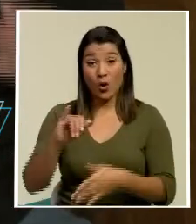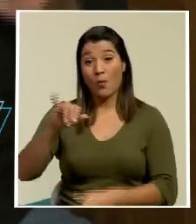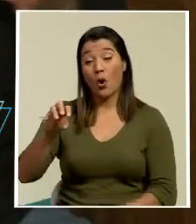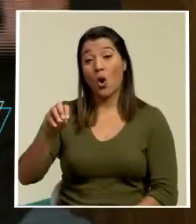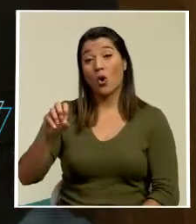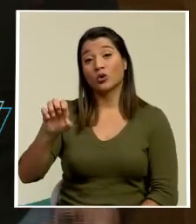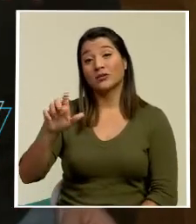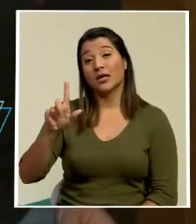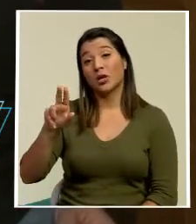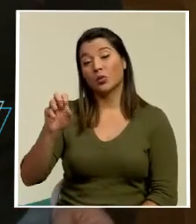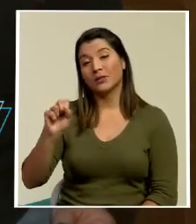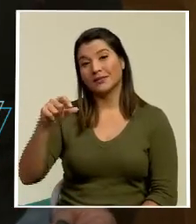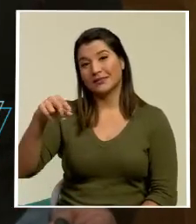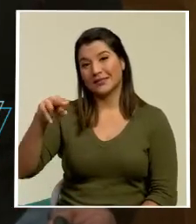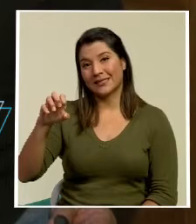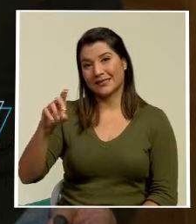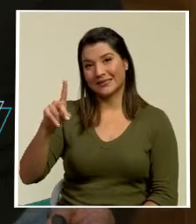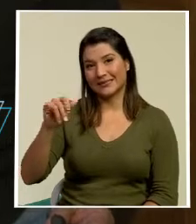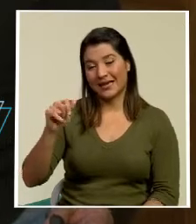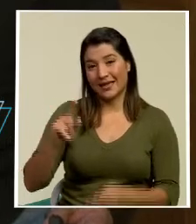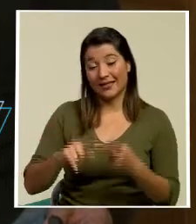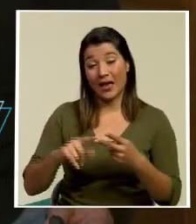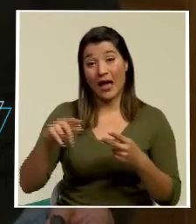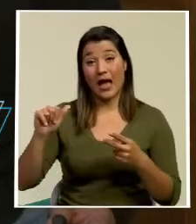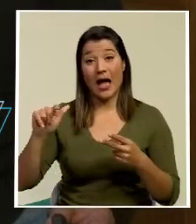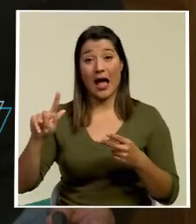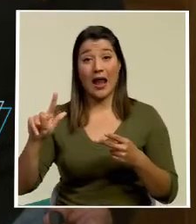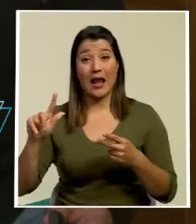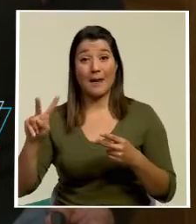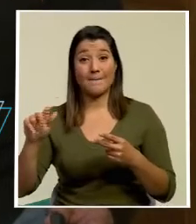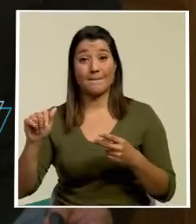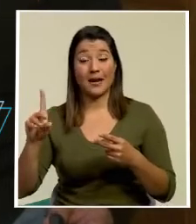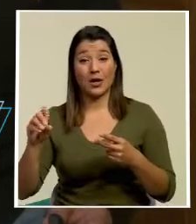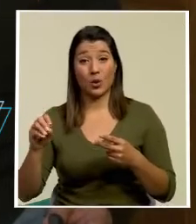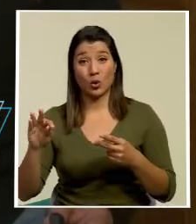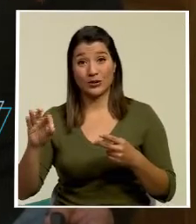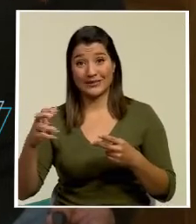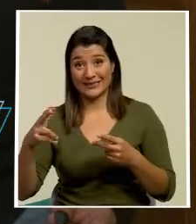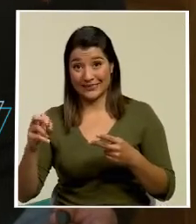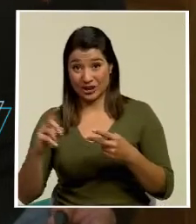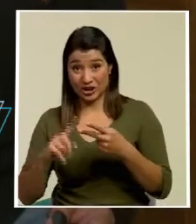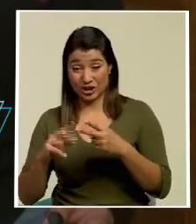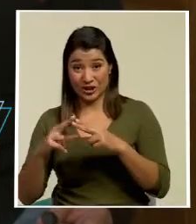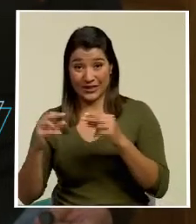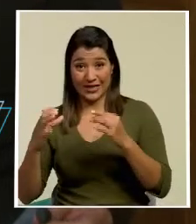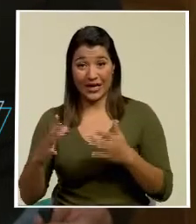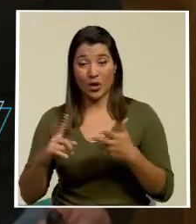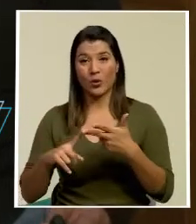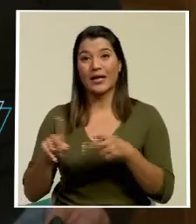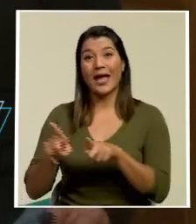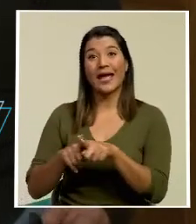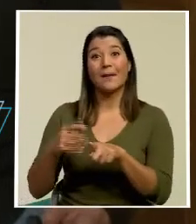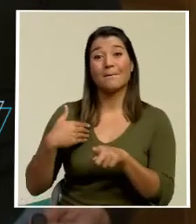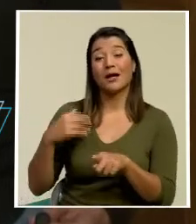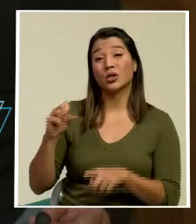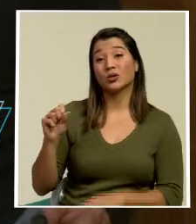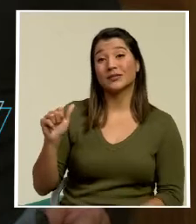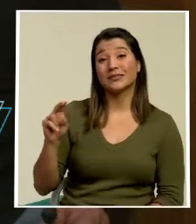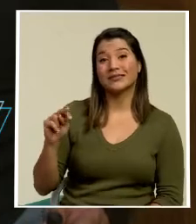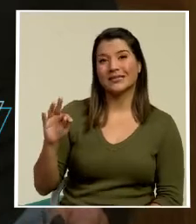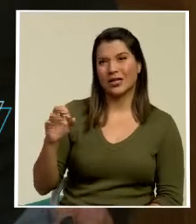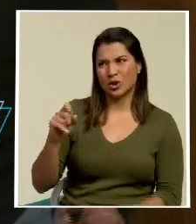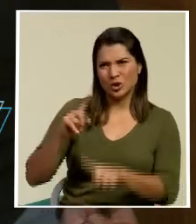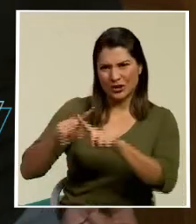Fausto Madariaga, Álvaro Urtecho de Nicaragua y otros, los hermanos Santos, y